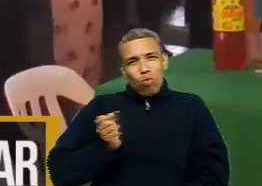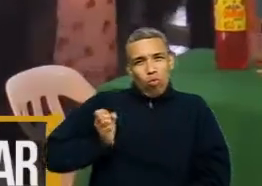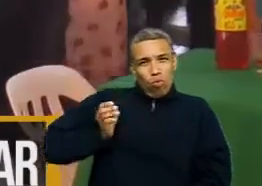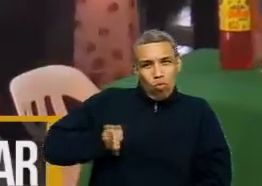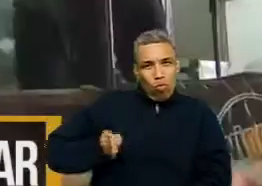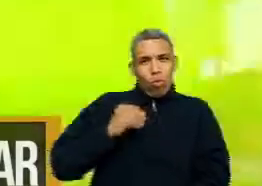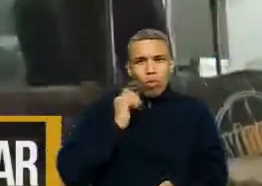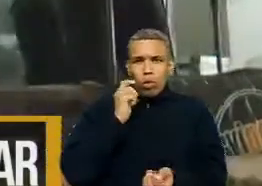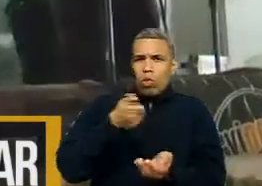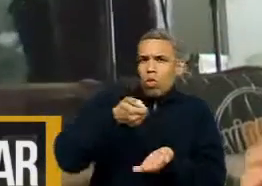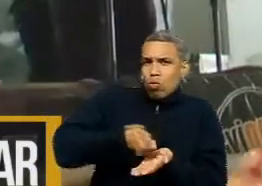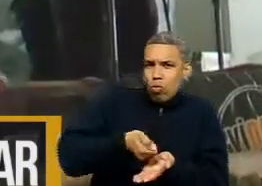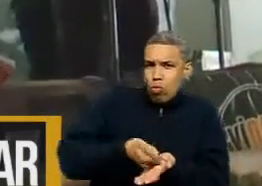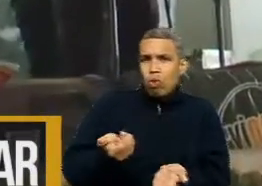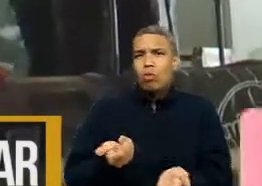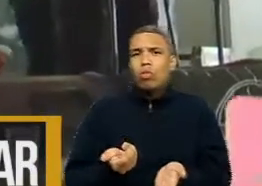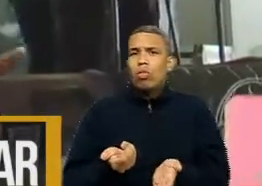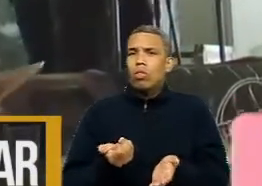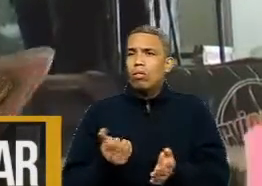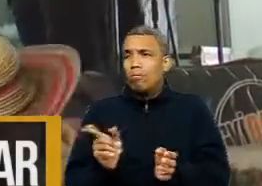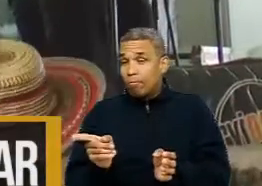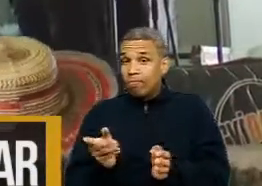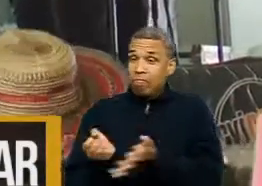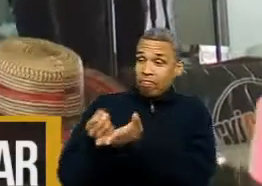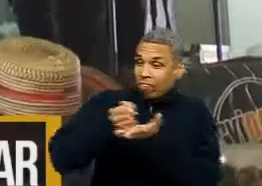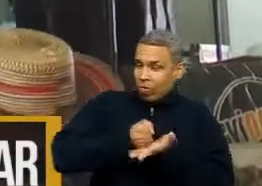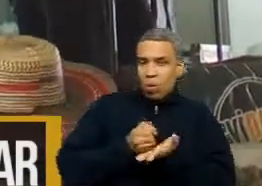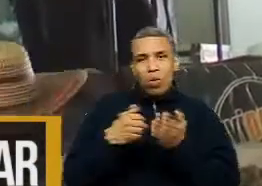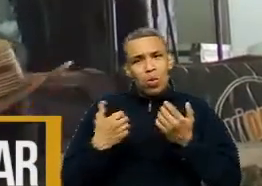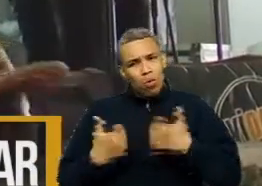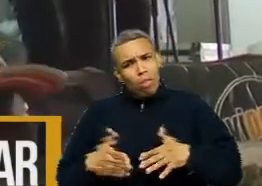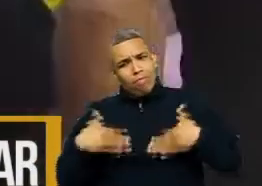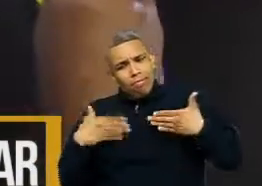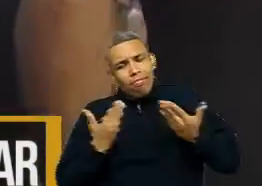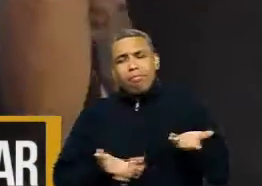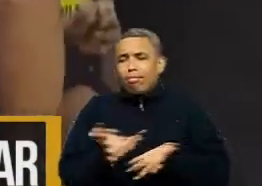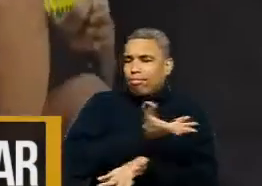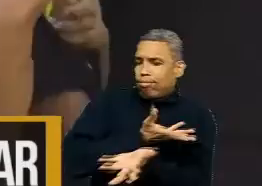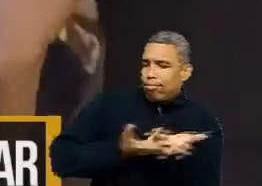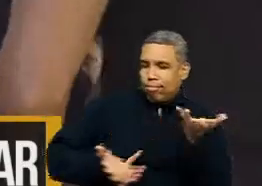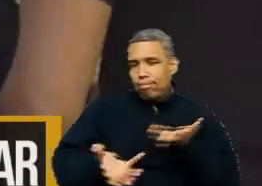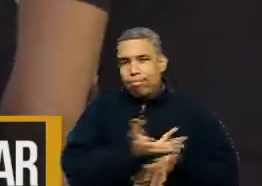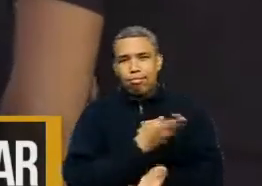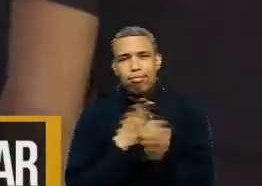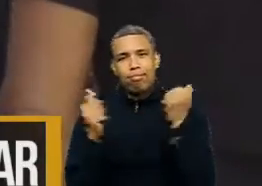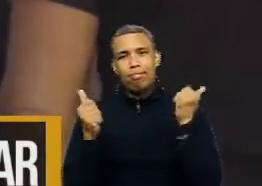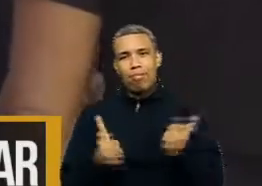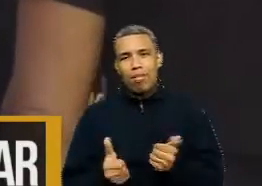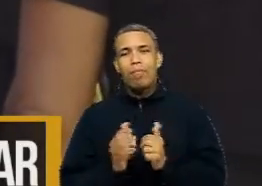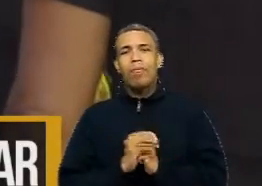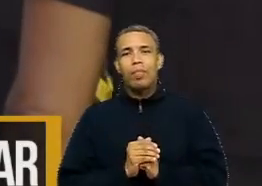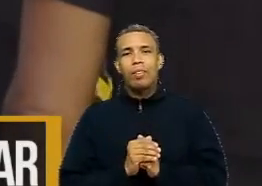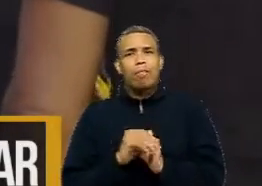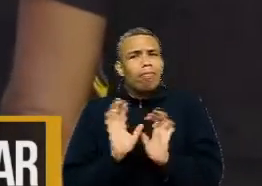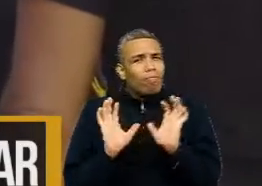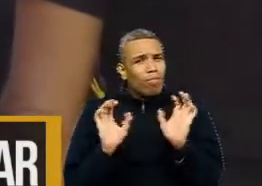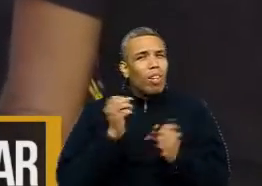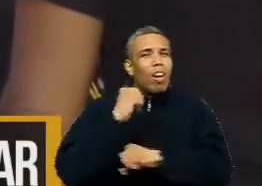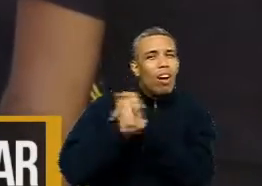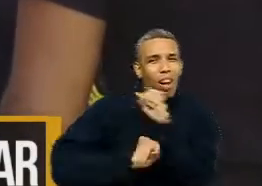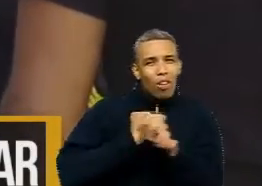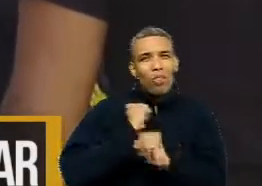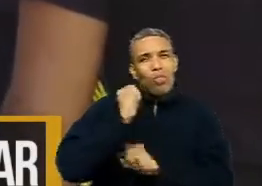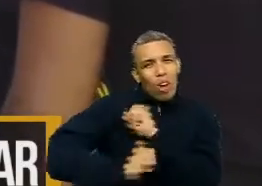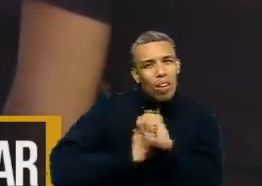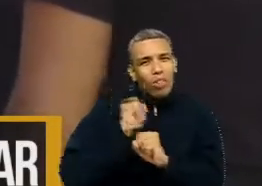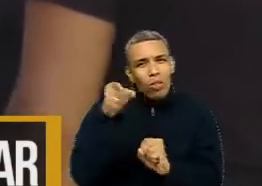les encanta aquí en Barranca Bermeja. Así como promovemos diferentes eventos, estamos promoviendo hoy nuevamente un evento tradicional como es la Fiesta de Reyes con